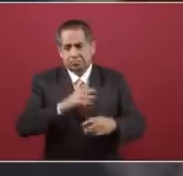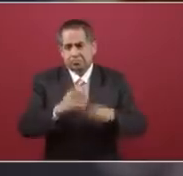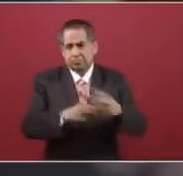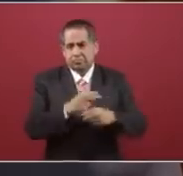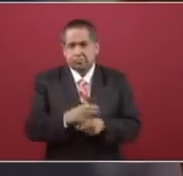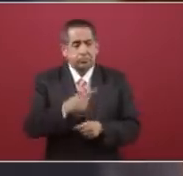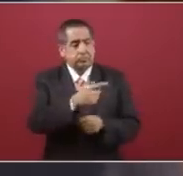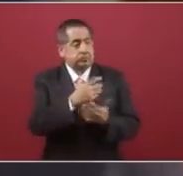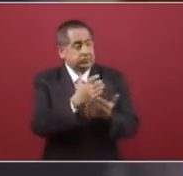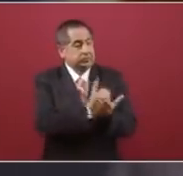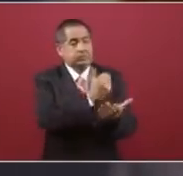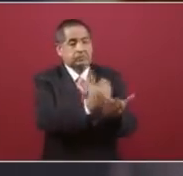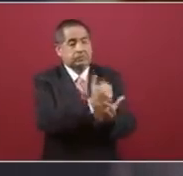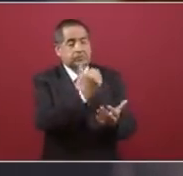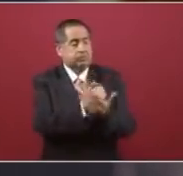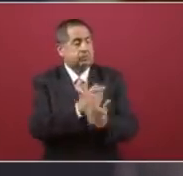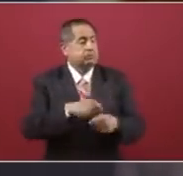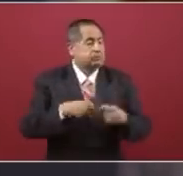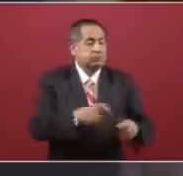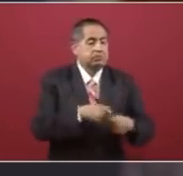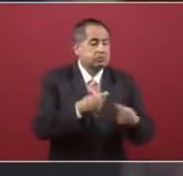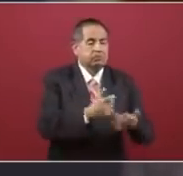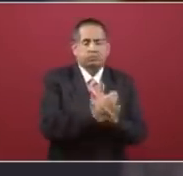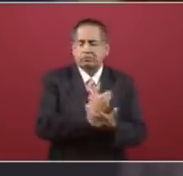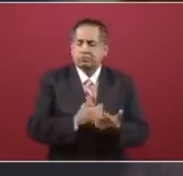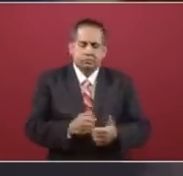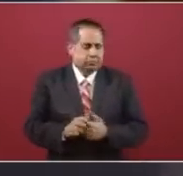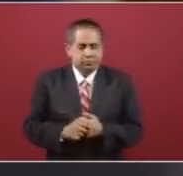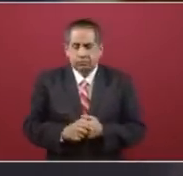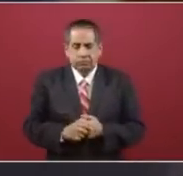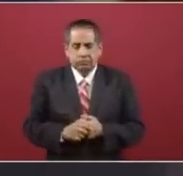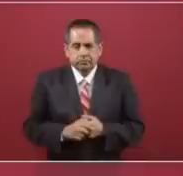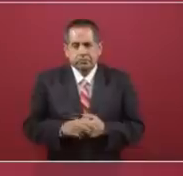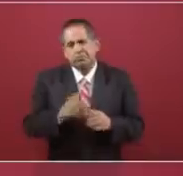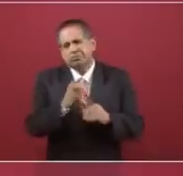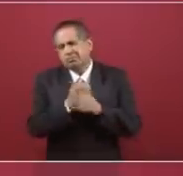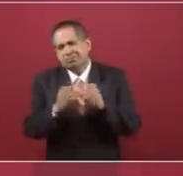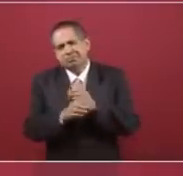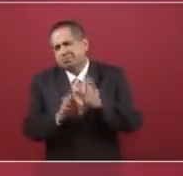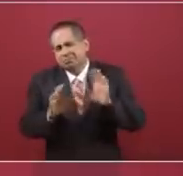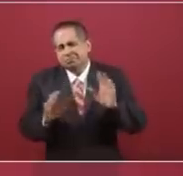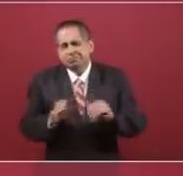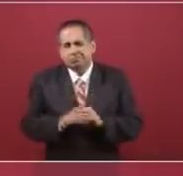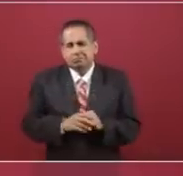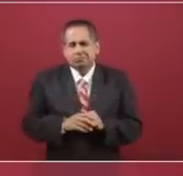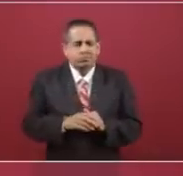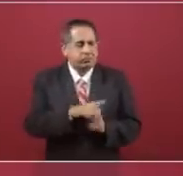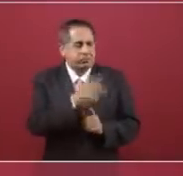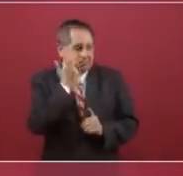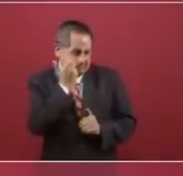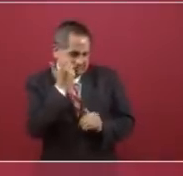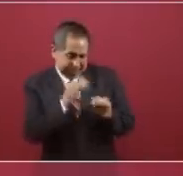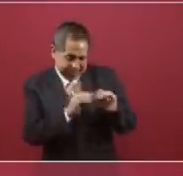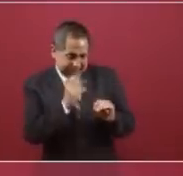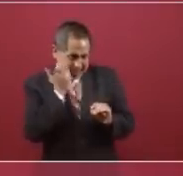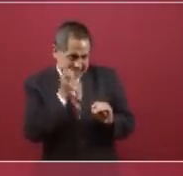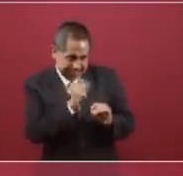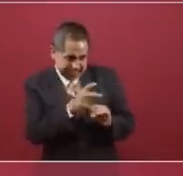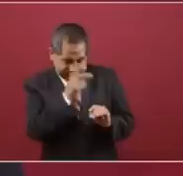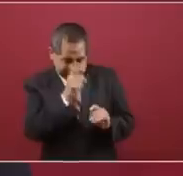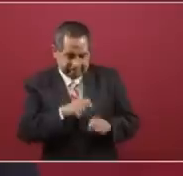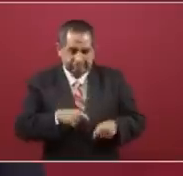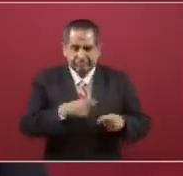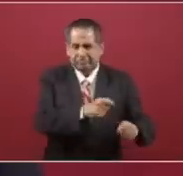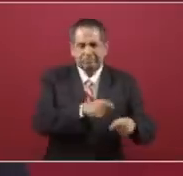Por eso ganaban los contratos. Sí, otras cosas contratos amañados había